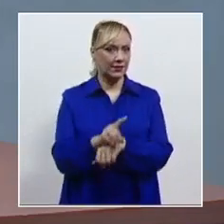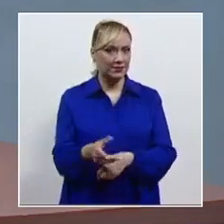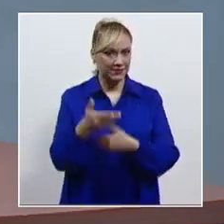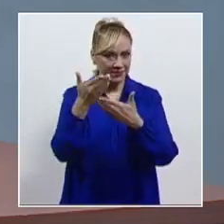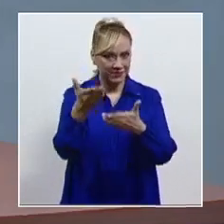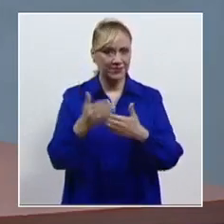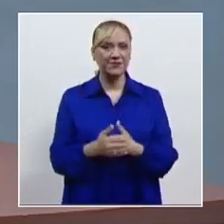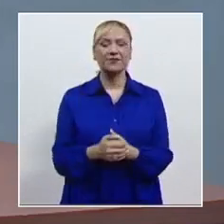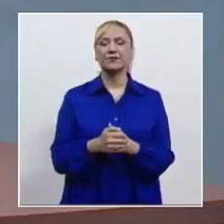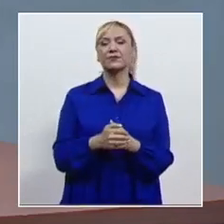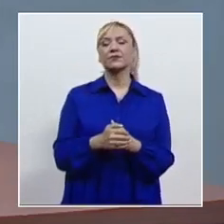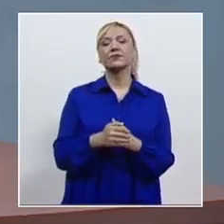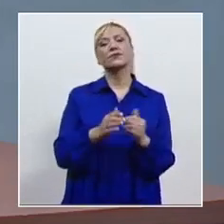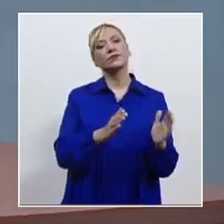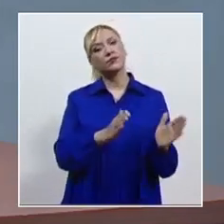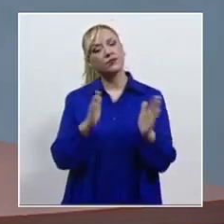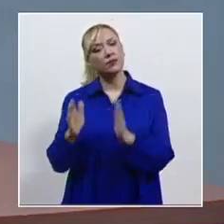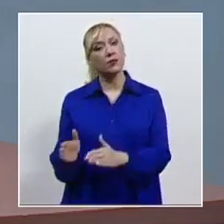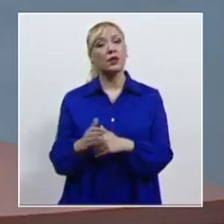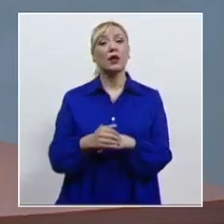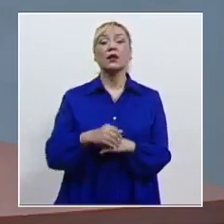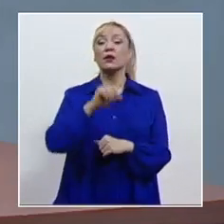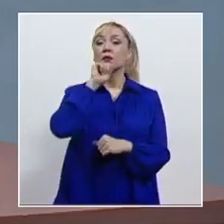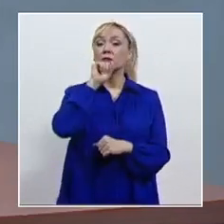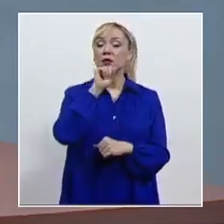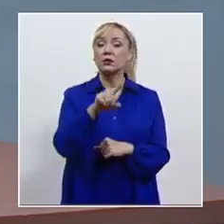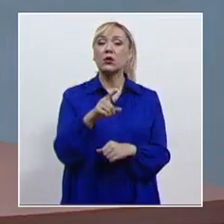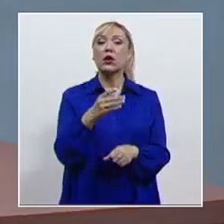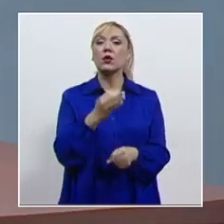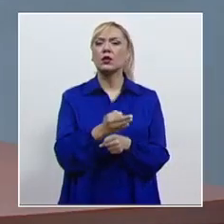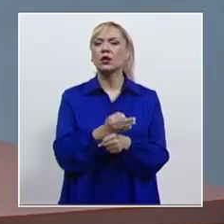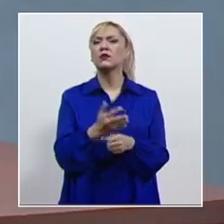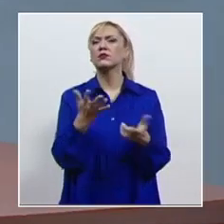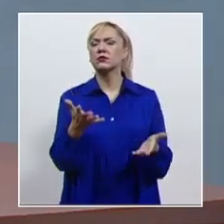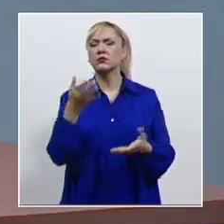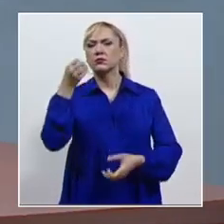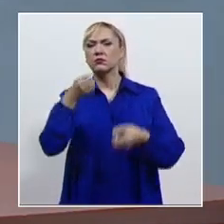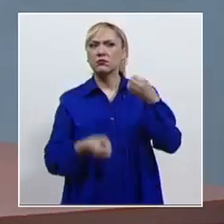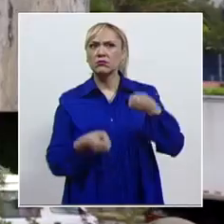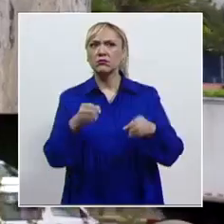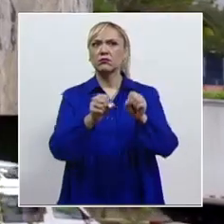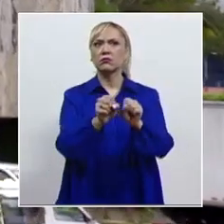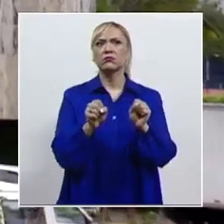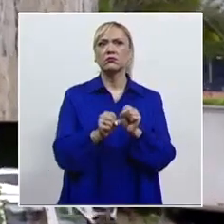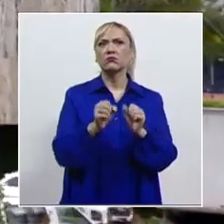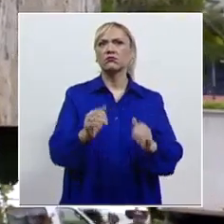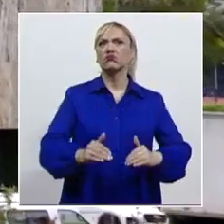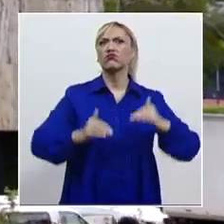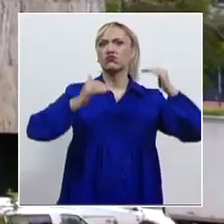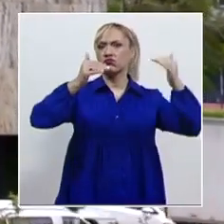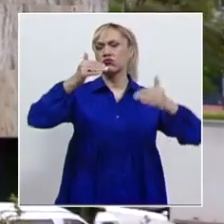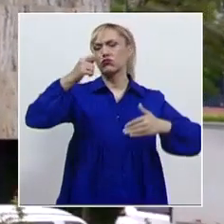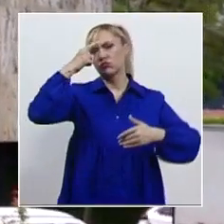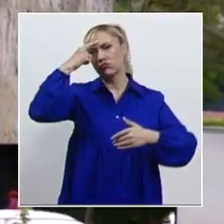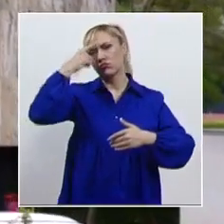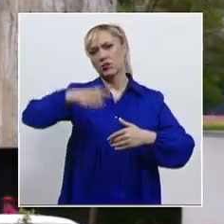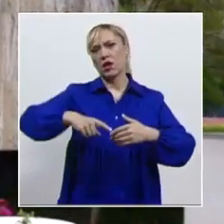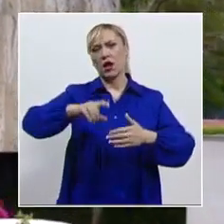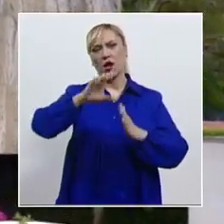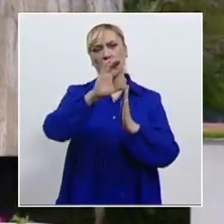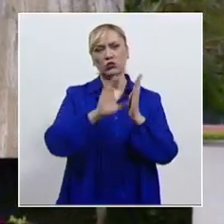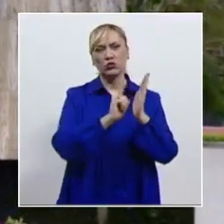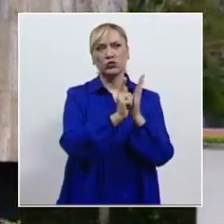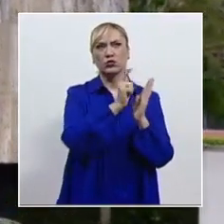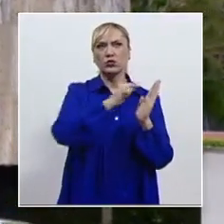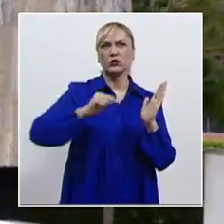tanto, vamos con las noticias, porque al participar en el encuentro de tribunales, cortes y salas constitucionales de América Latina, la ministra presidenta